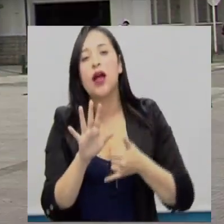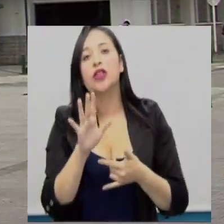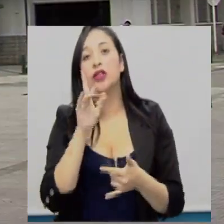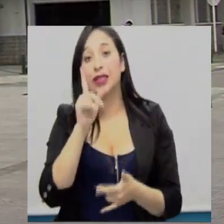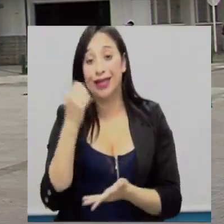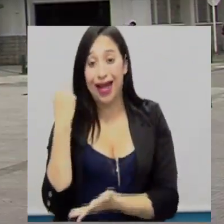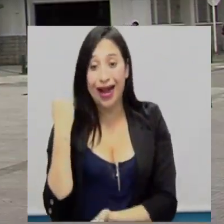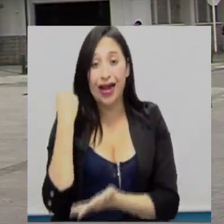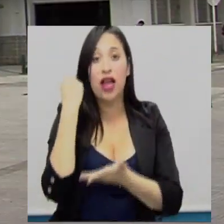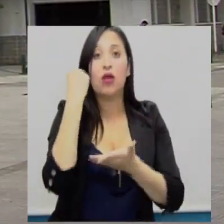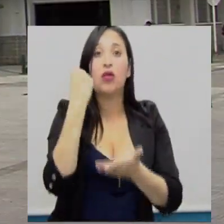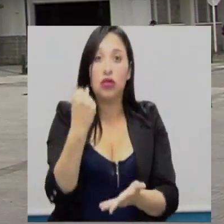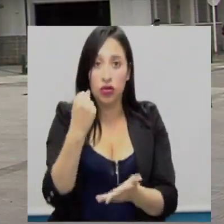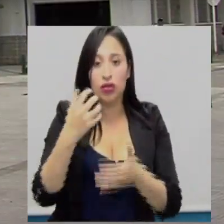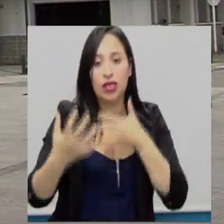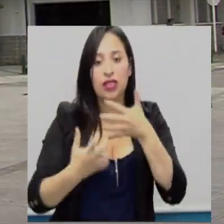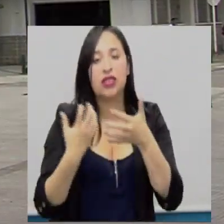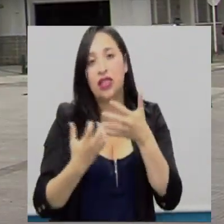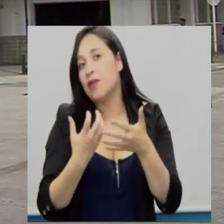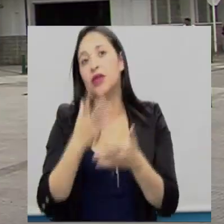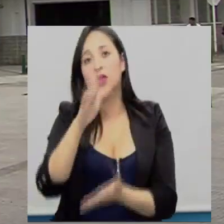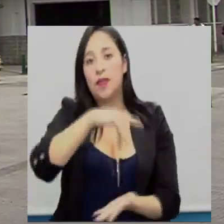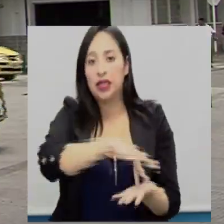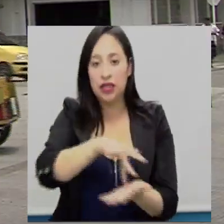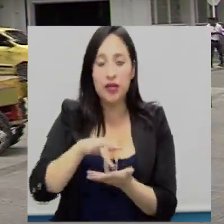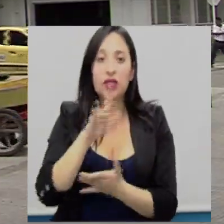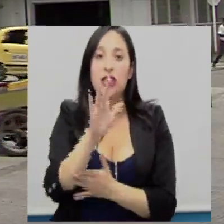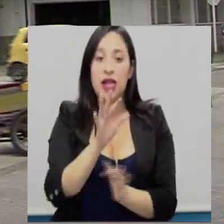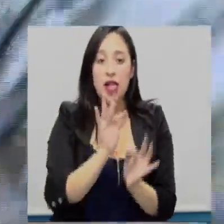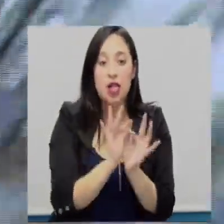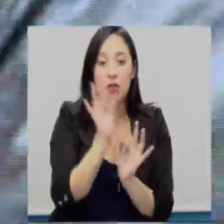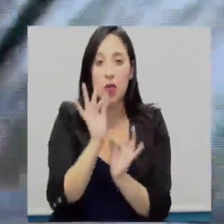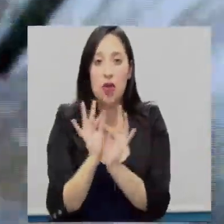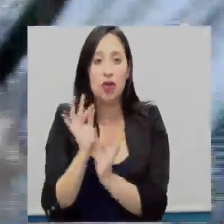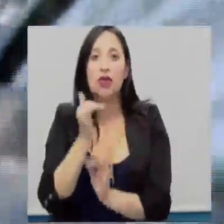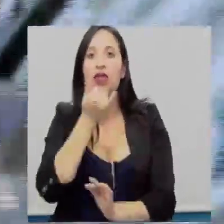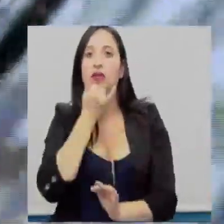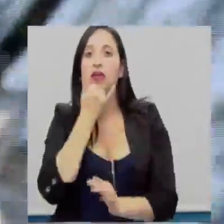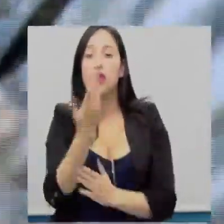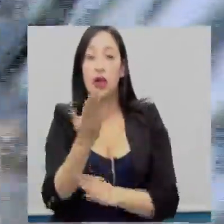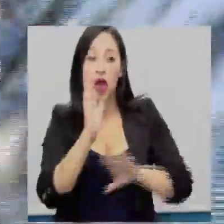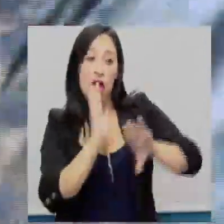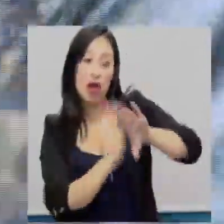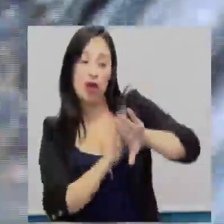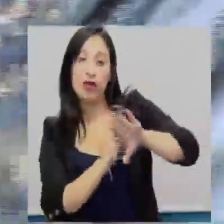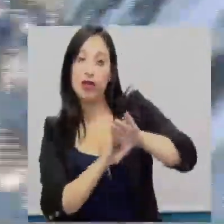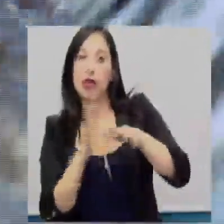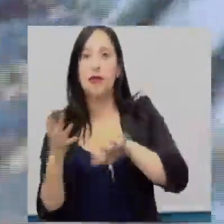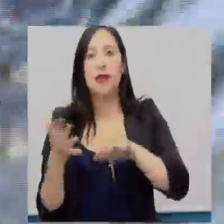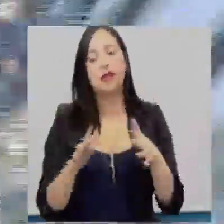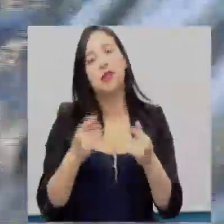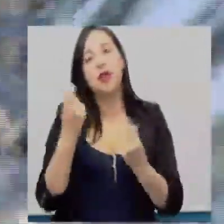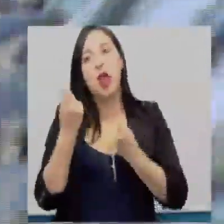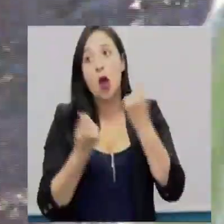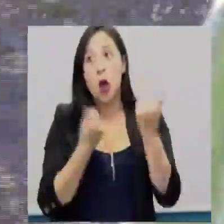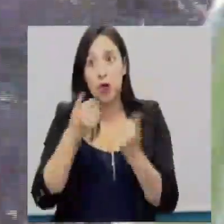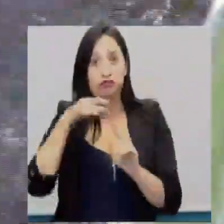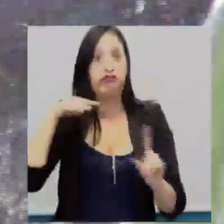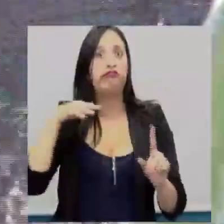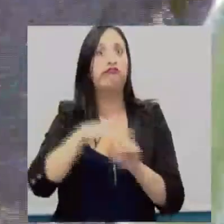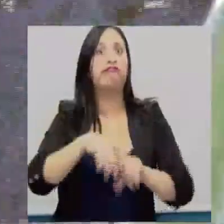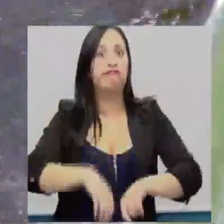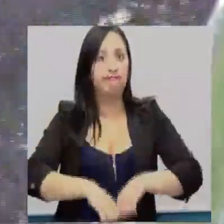los recursos del Sistema General de Participaciones. Con el paso del tiempo, las evidencias indican que han generado desbalances económicos a